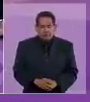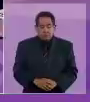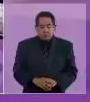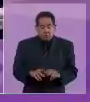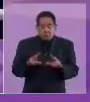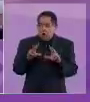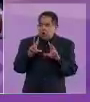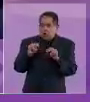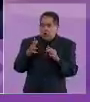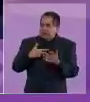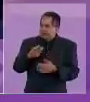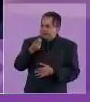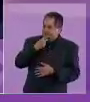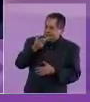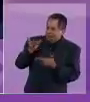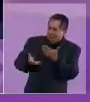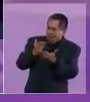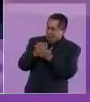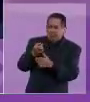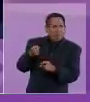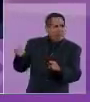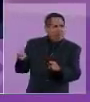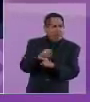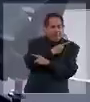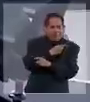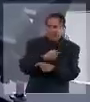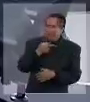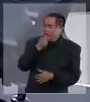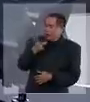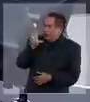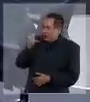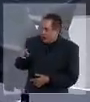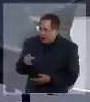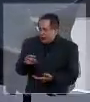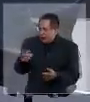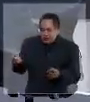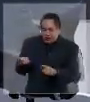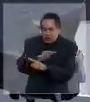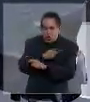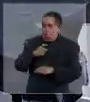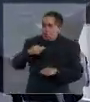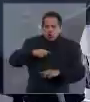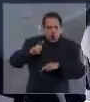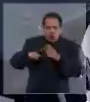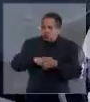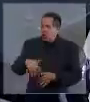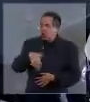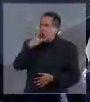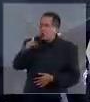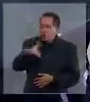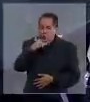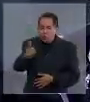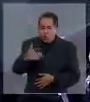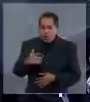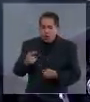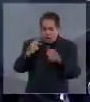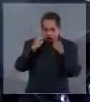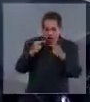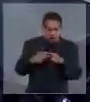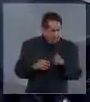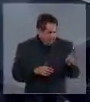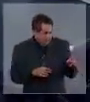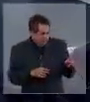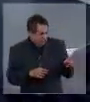No tiene sentido lo que planteas. Te digo que no. Yo no soy corrupto. A mí me pueden ¿Dices llamar. ¿Dices que no es cierto?